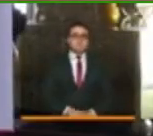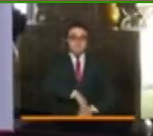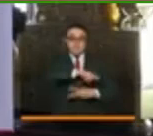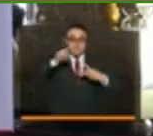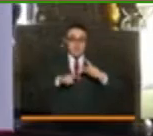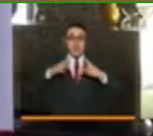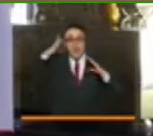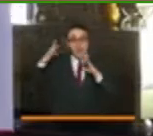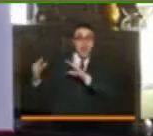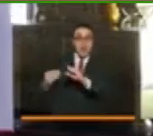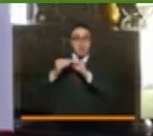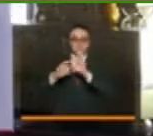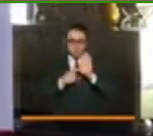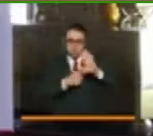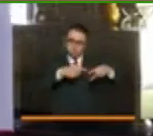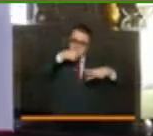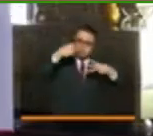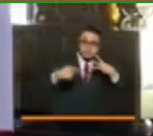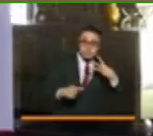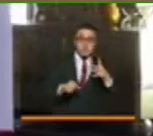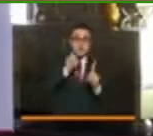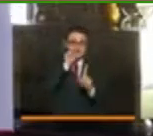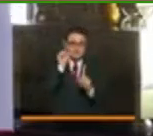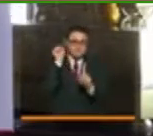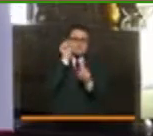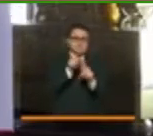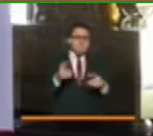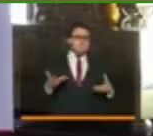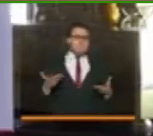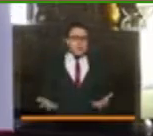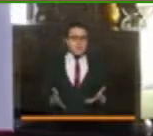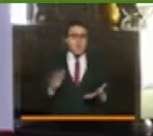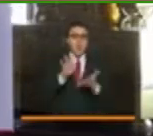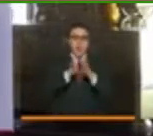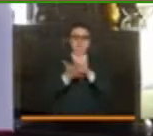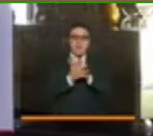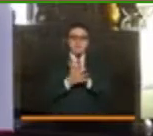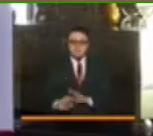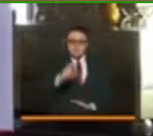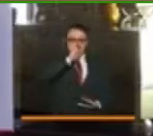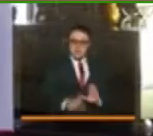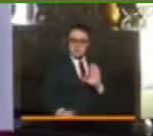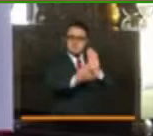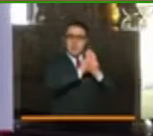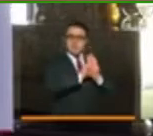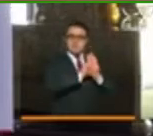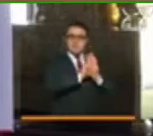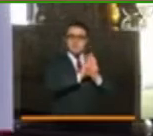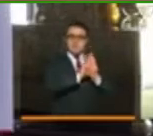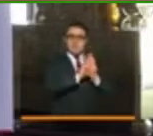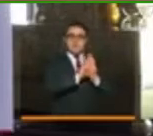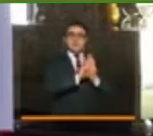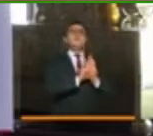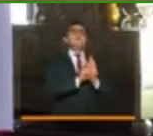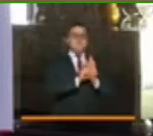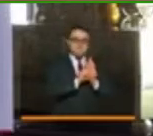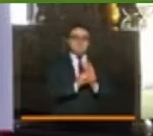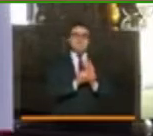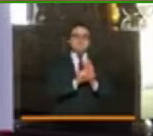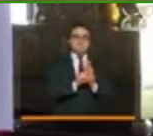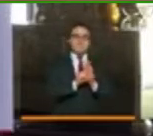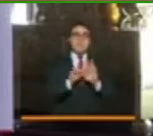acuerdo a la luz de trabajar por la paz con legalidad, de trabajar con